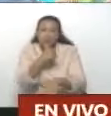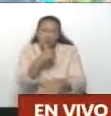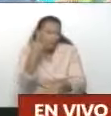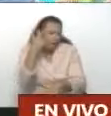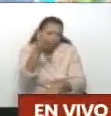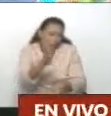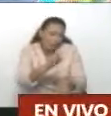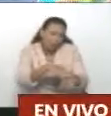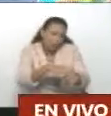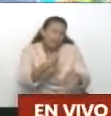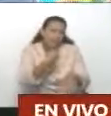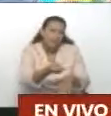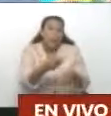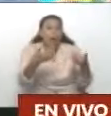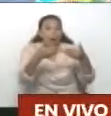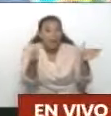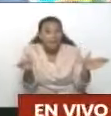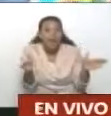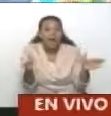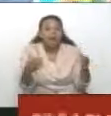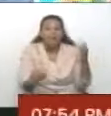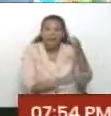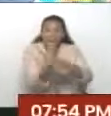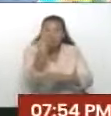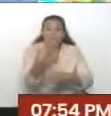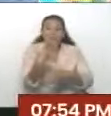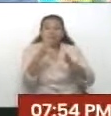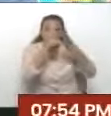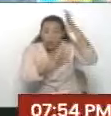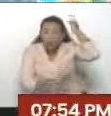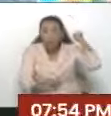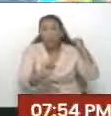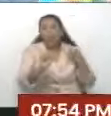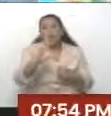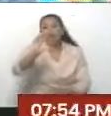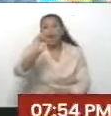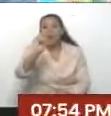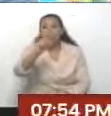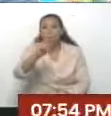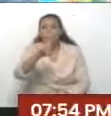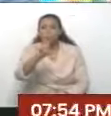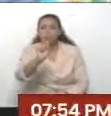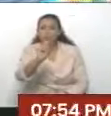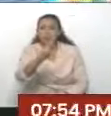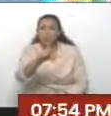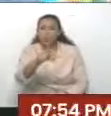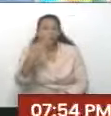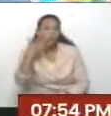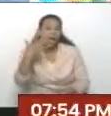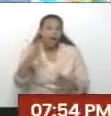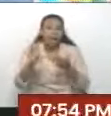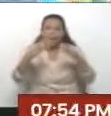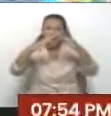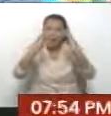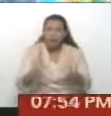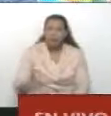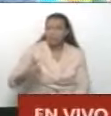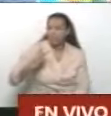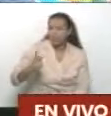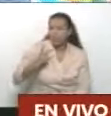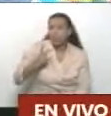hicimos. Nosotros le abrimos la casa consular a los venezolanos, le abrimos la casa, que era una casa protocolar, para